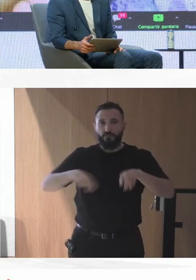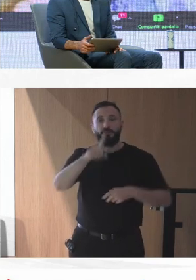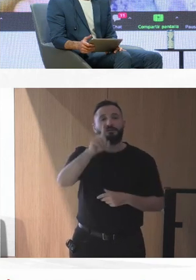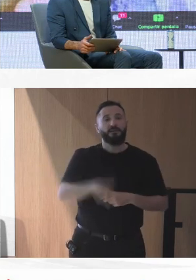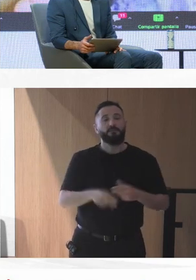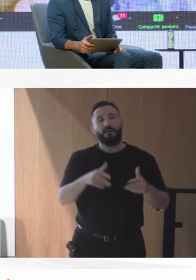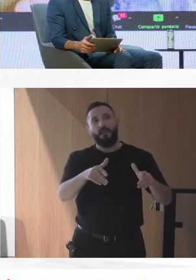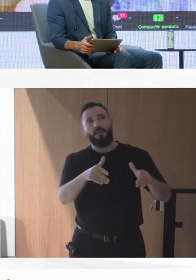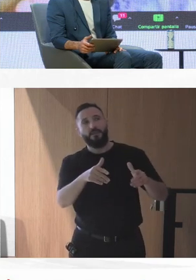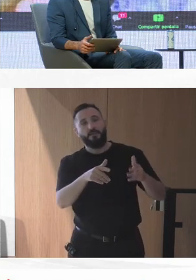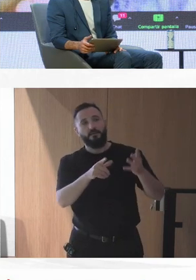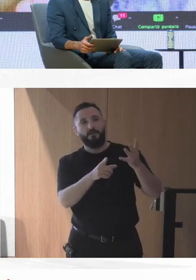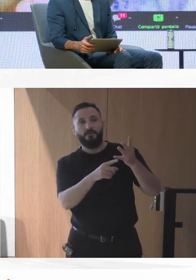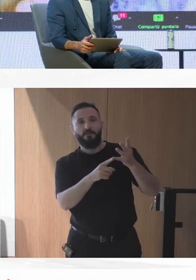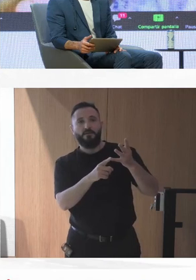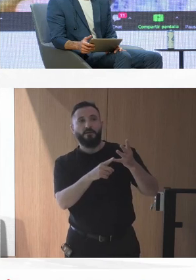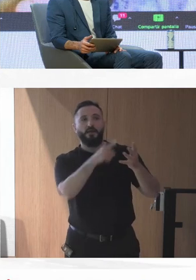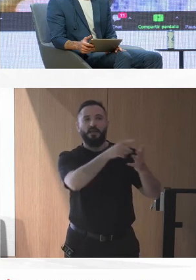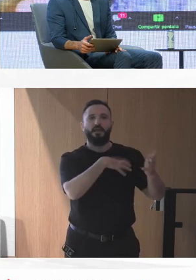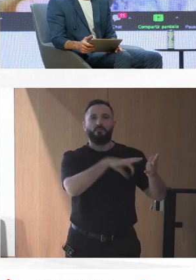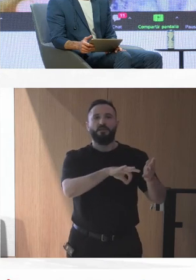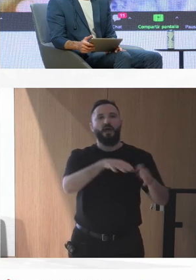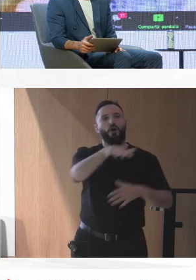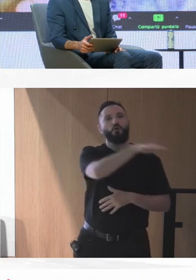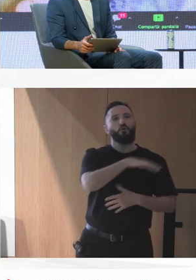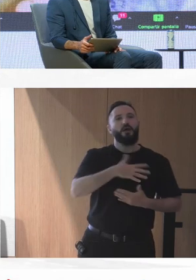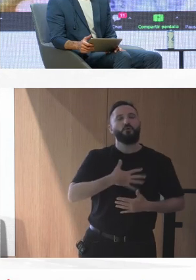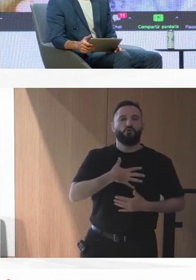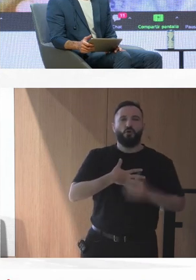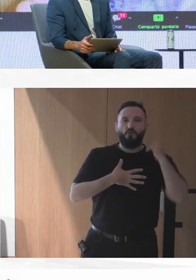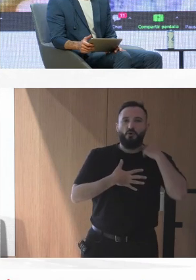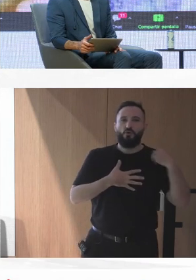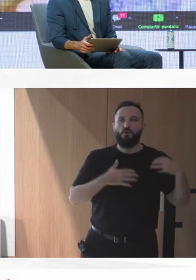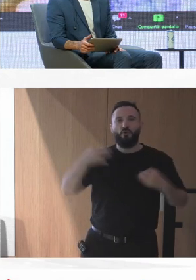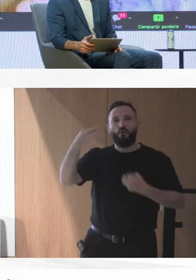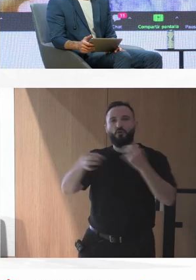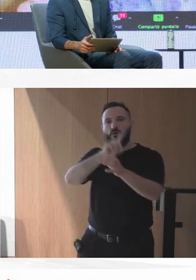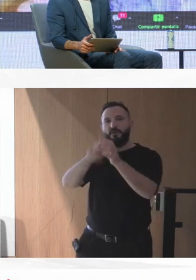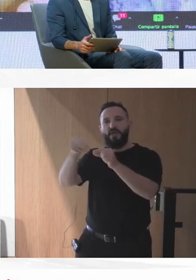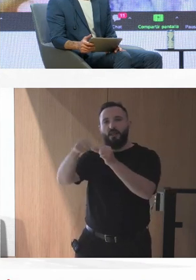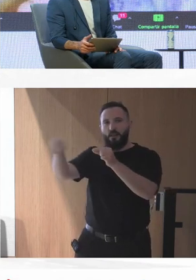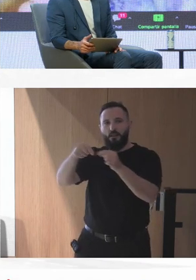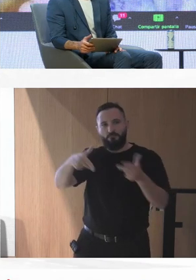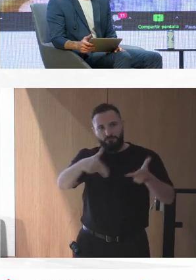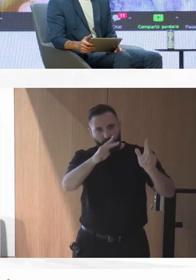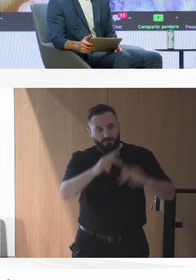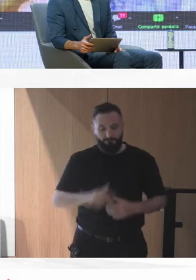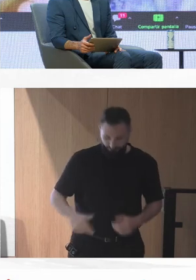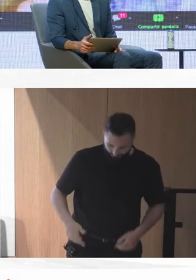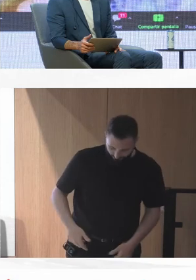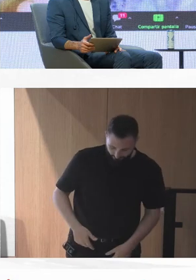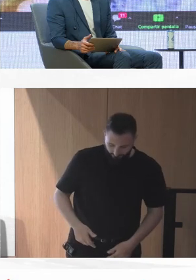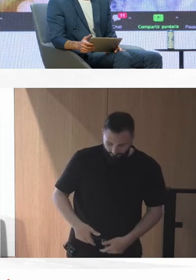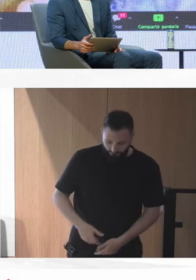declarar o involucrarse de forma remota, en un lugar donde se sentía más cómoda. Y simplificamos todas